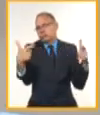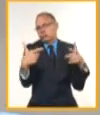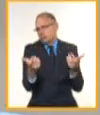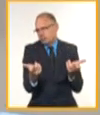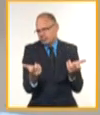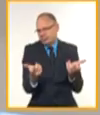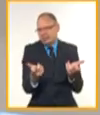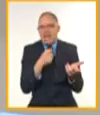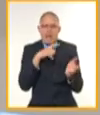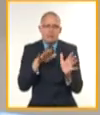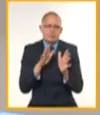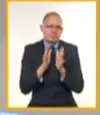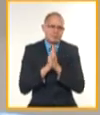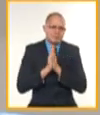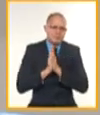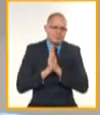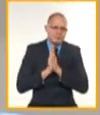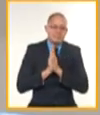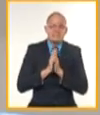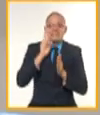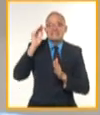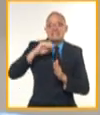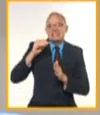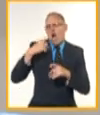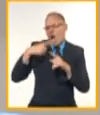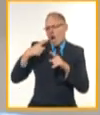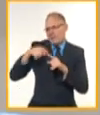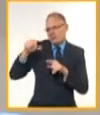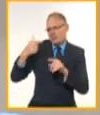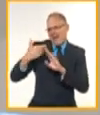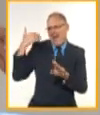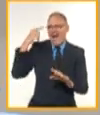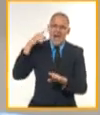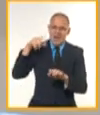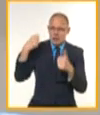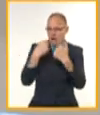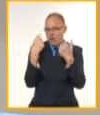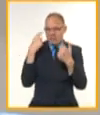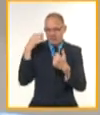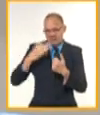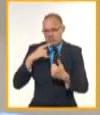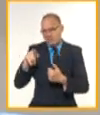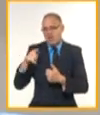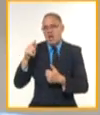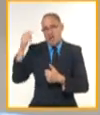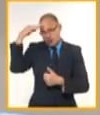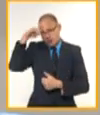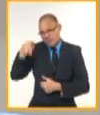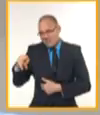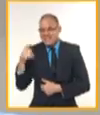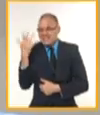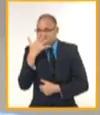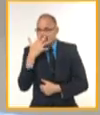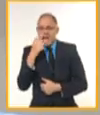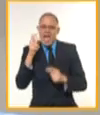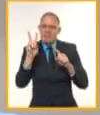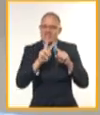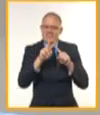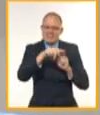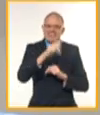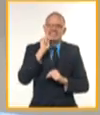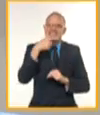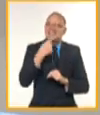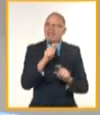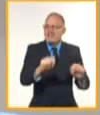a las cadenas que generalmente han tenido conflictos con Trump, como MSNBC o CNN, ve que en